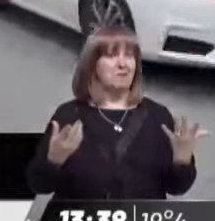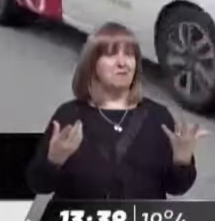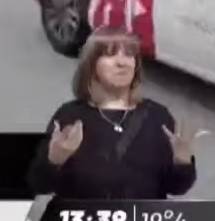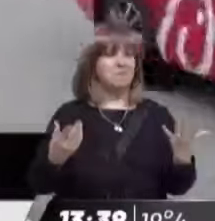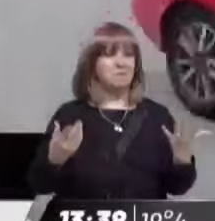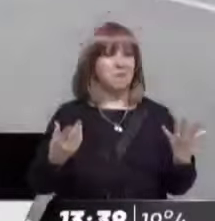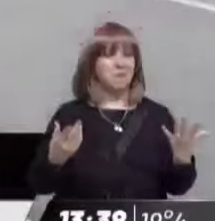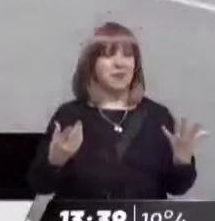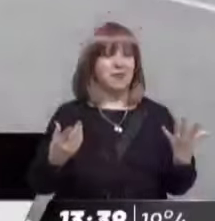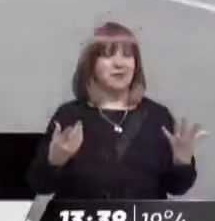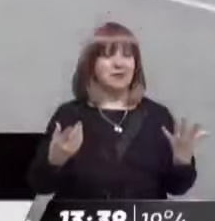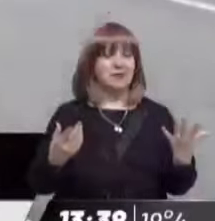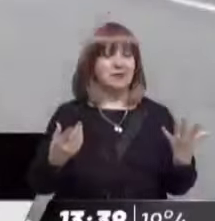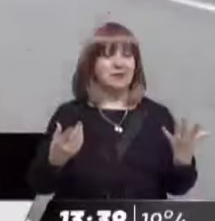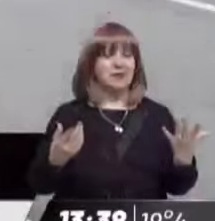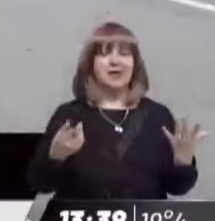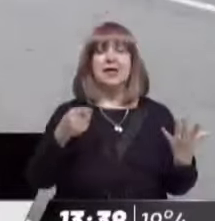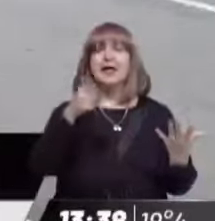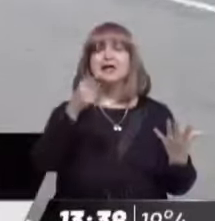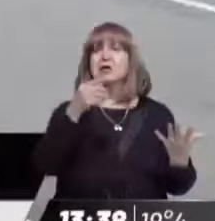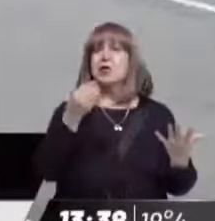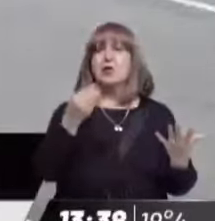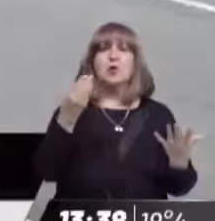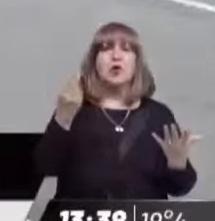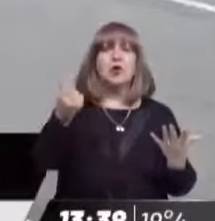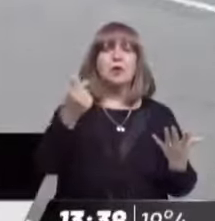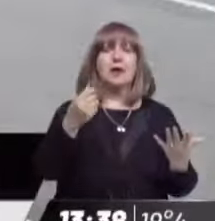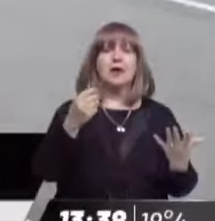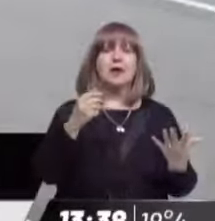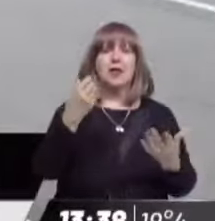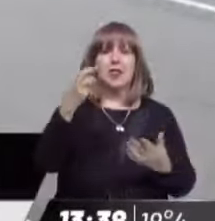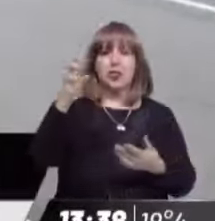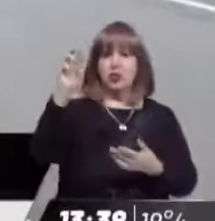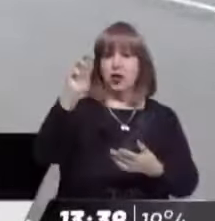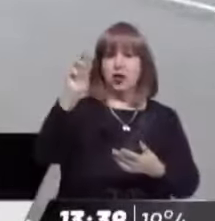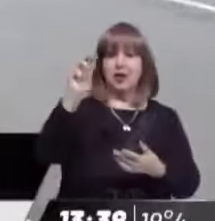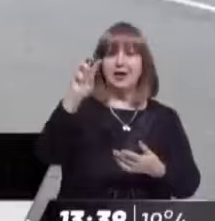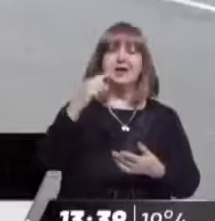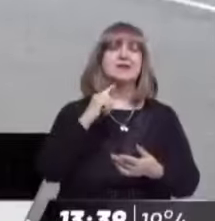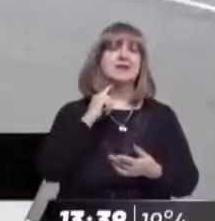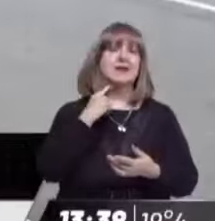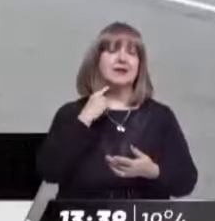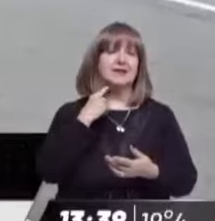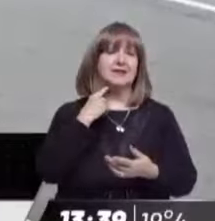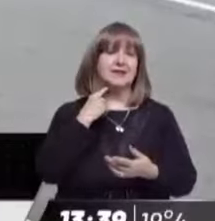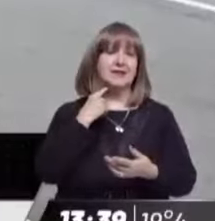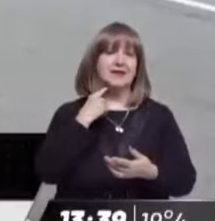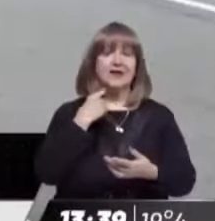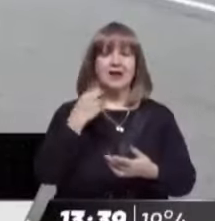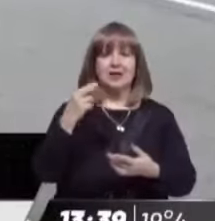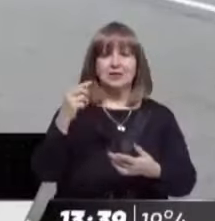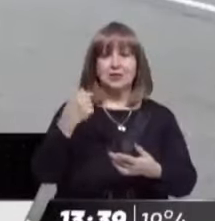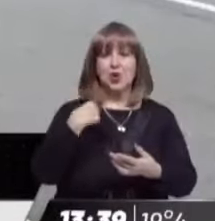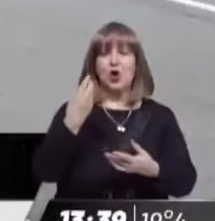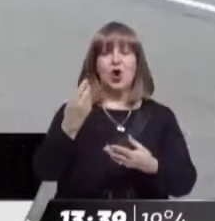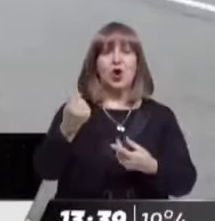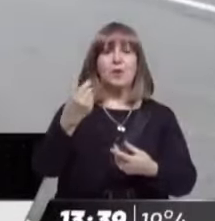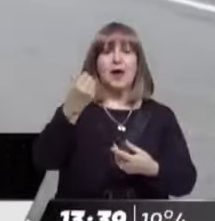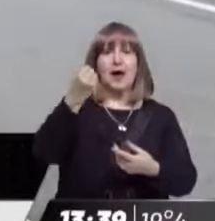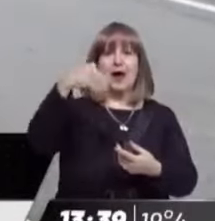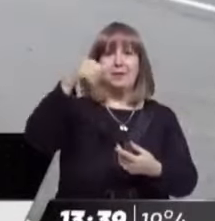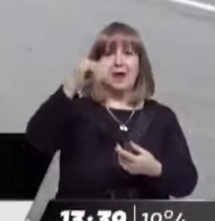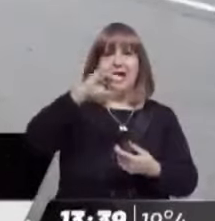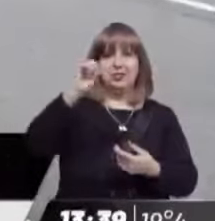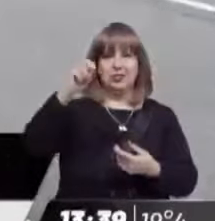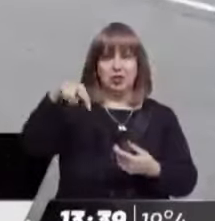Esto se vende. Se vende. Esto vos lo podés comprar por $13. Yo lo compré y como lo compré por Amazon lo voy a devolver,